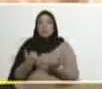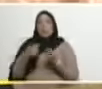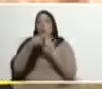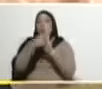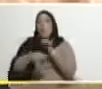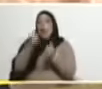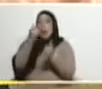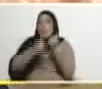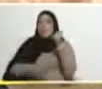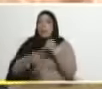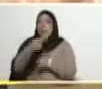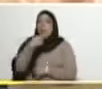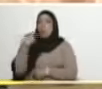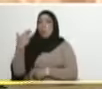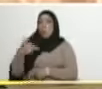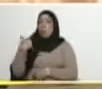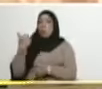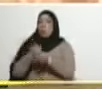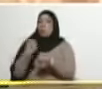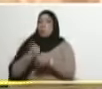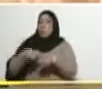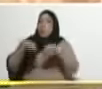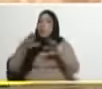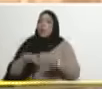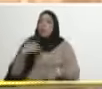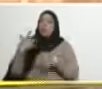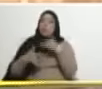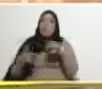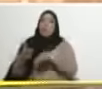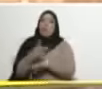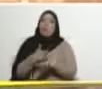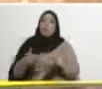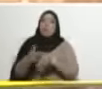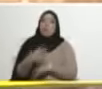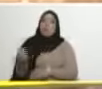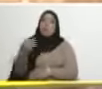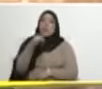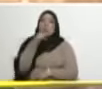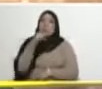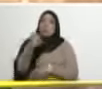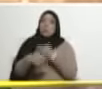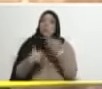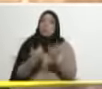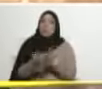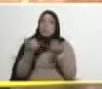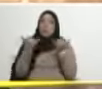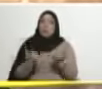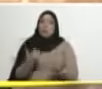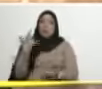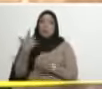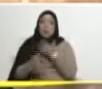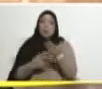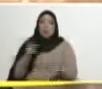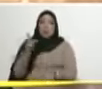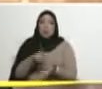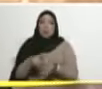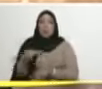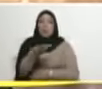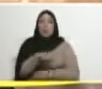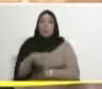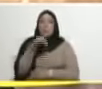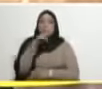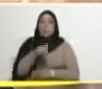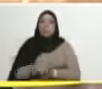apellidos y oligarquías que se han dejado y se dejan gobernar y mandar desde Washington. No,